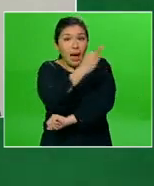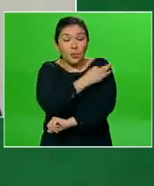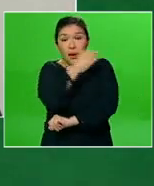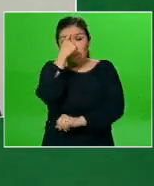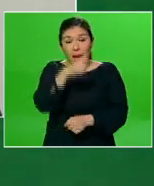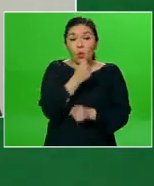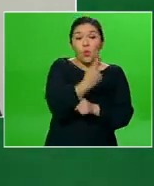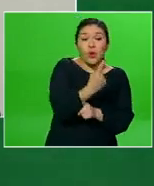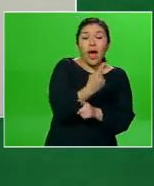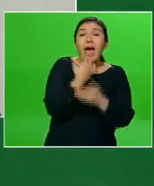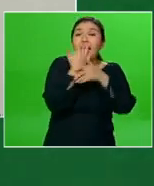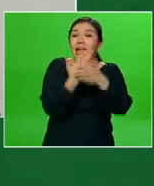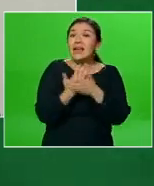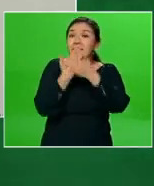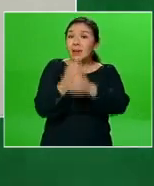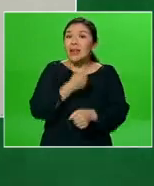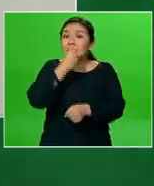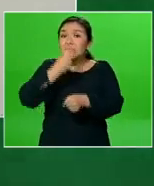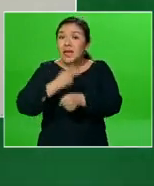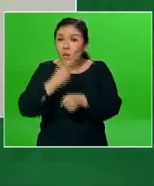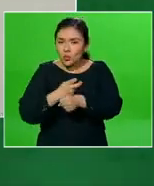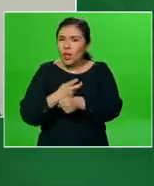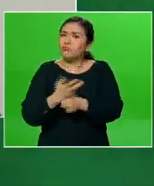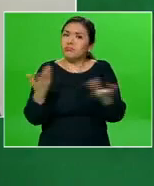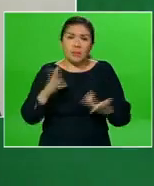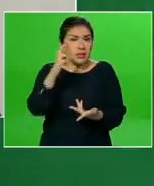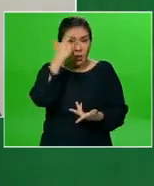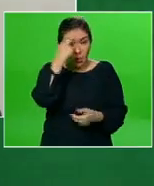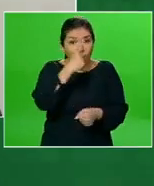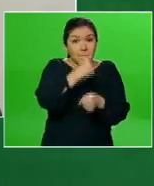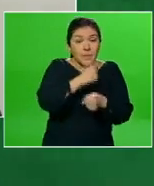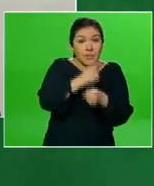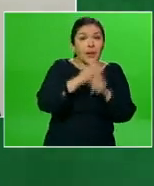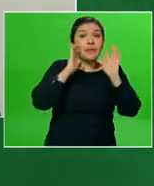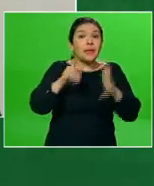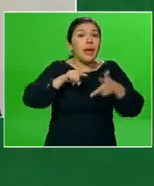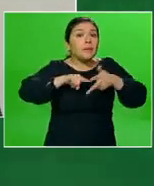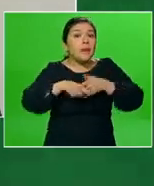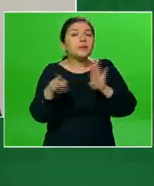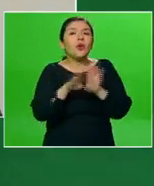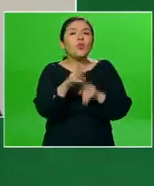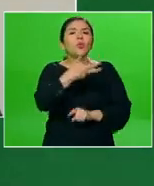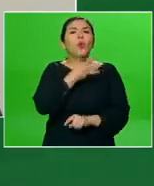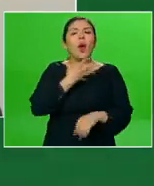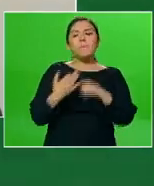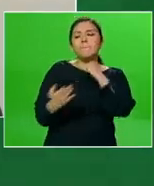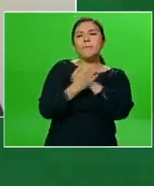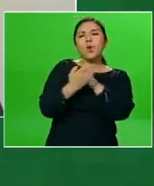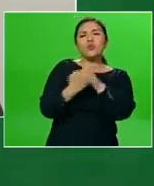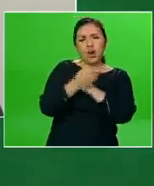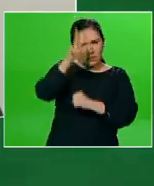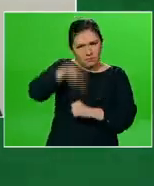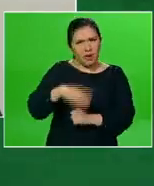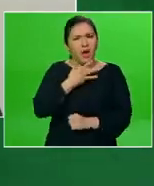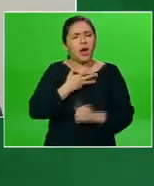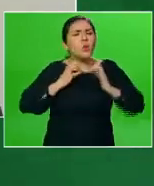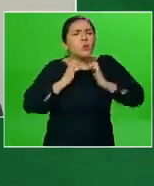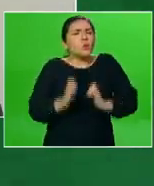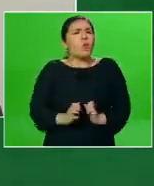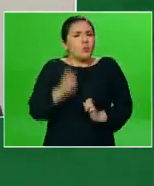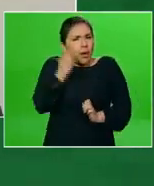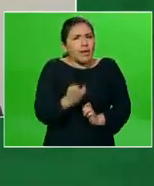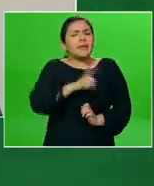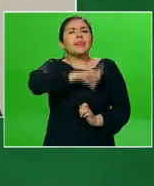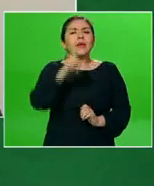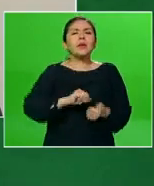dosis recordemos que si bien es cierto la primera dosis inicia ya una respuesta inmunológica que a su vez empieza a generar